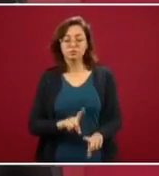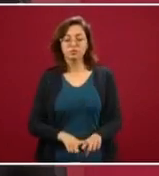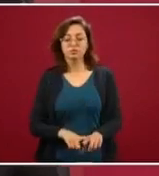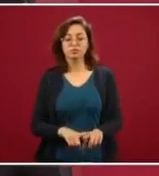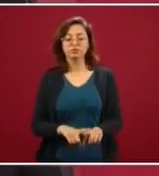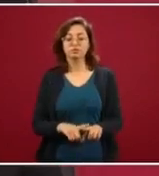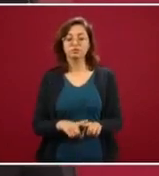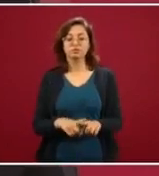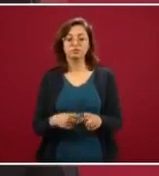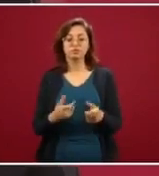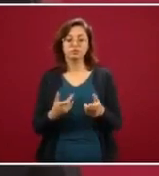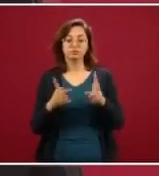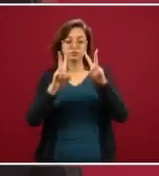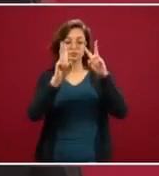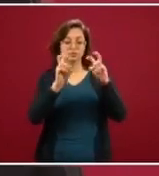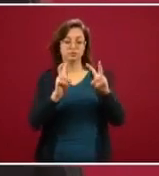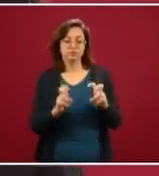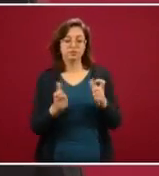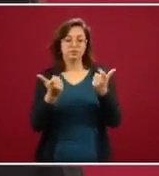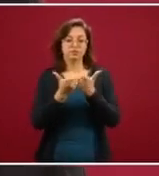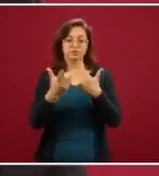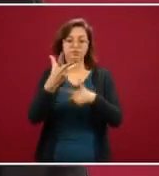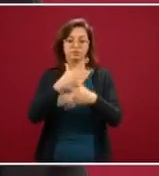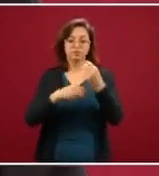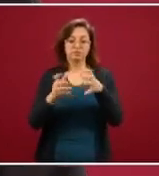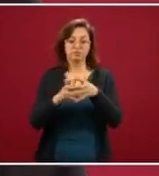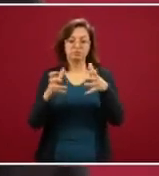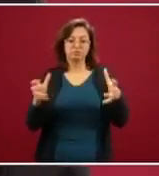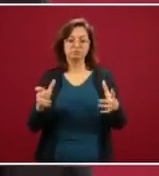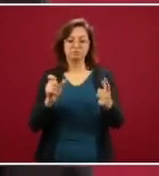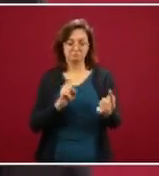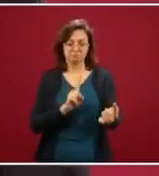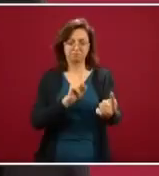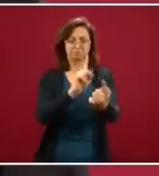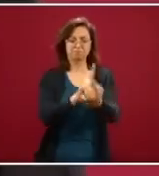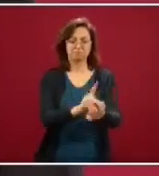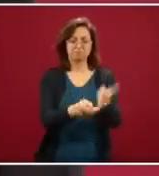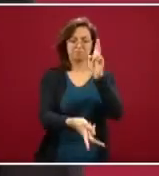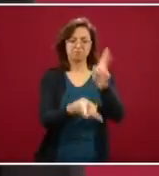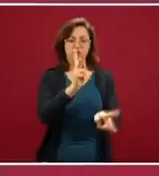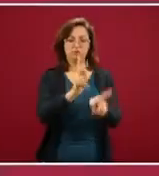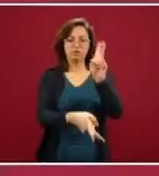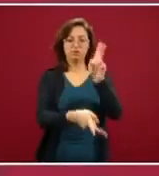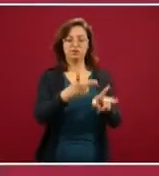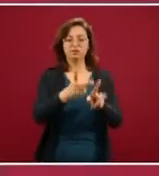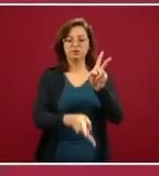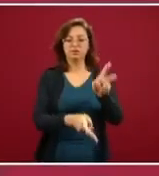para el crecimiento económico, que platique contigo, ¿sí? Para que te